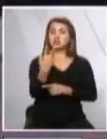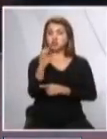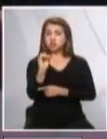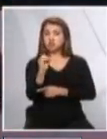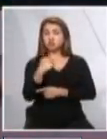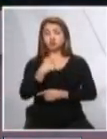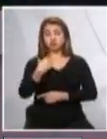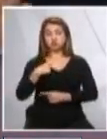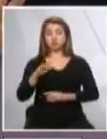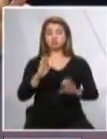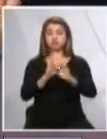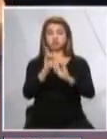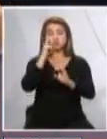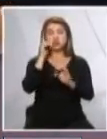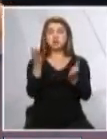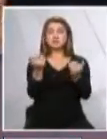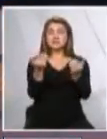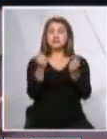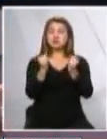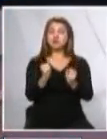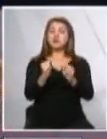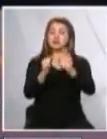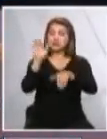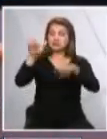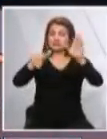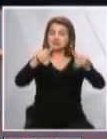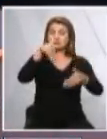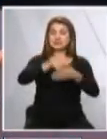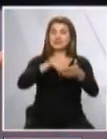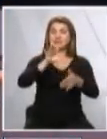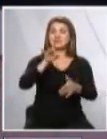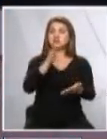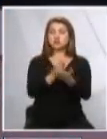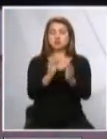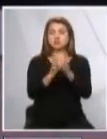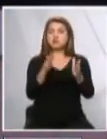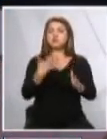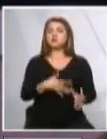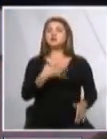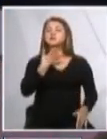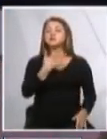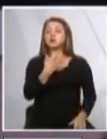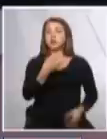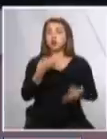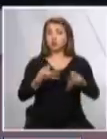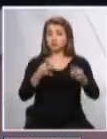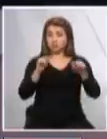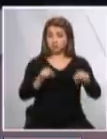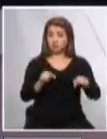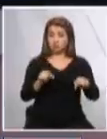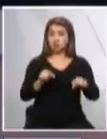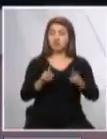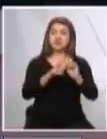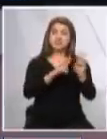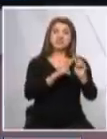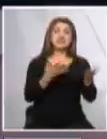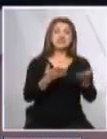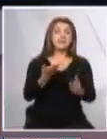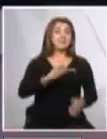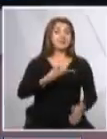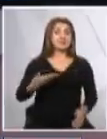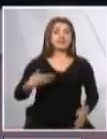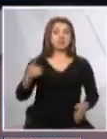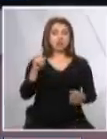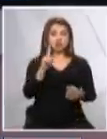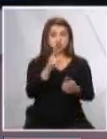pero se requiere entonces el poder plebiscitar decisiones tan importantes, porque lo que justamente hoy día se repara es que la presidenta